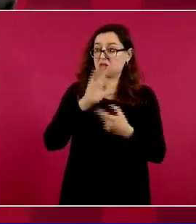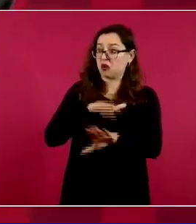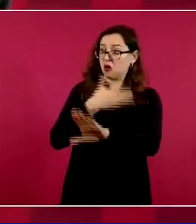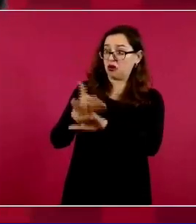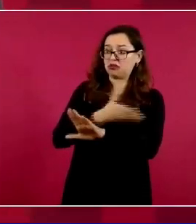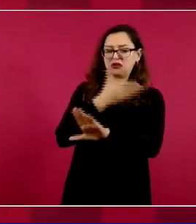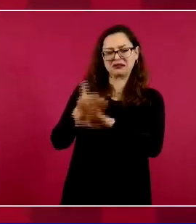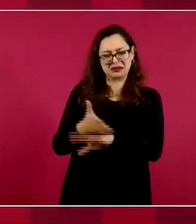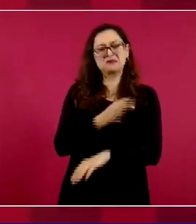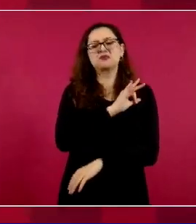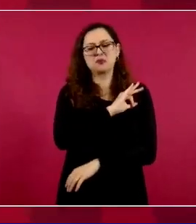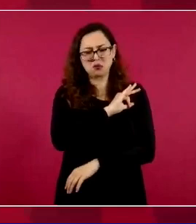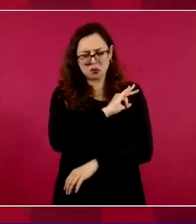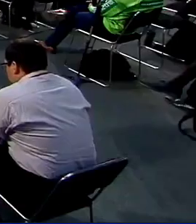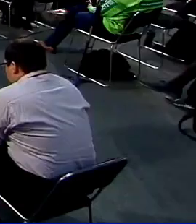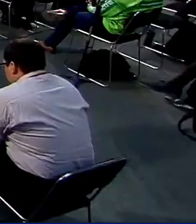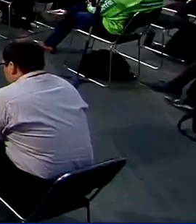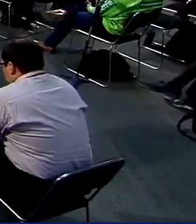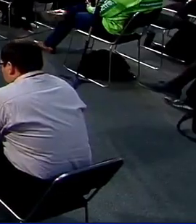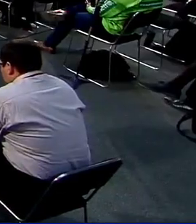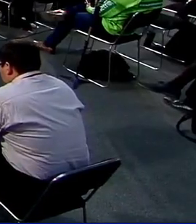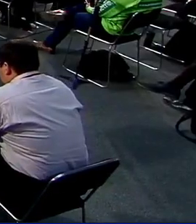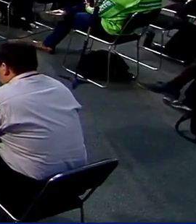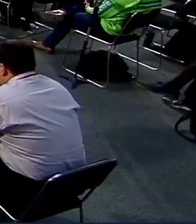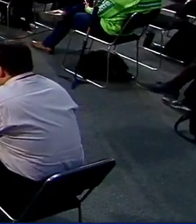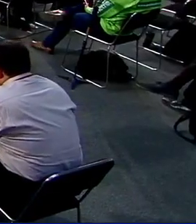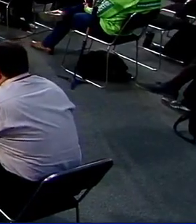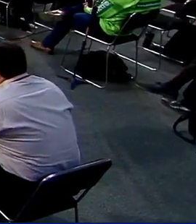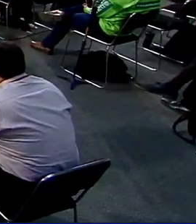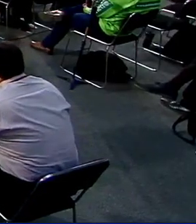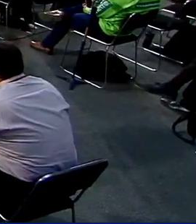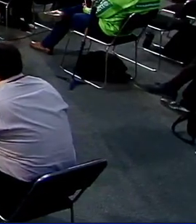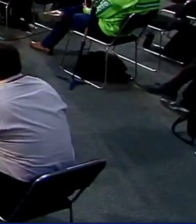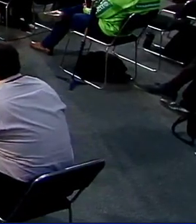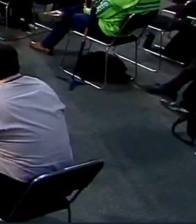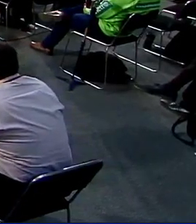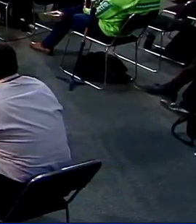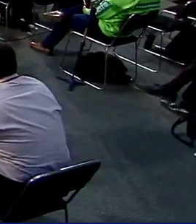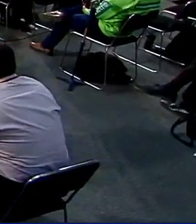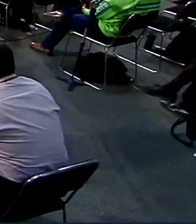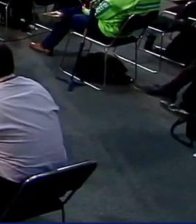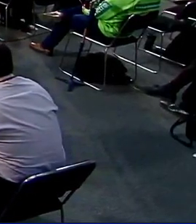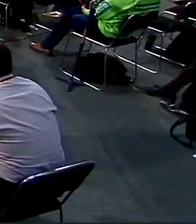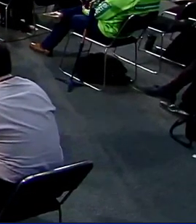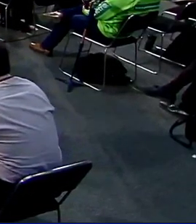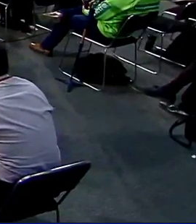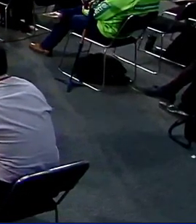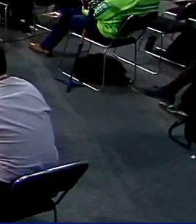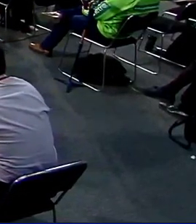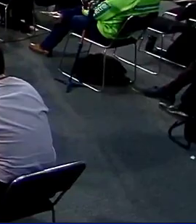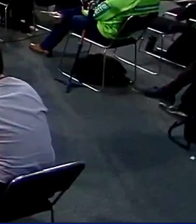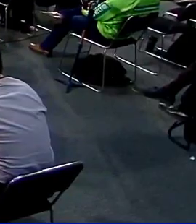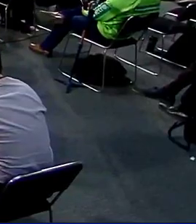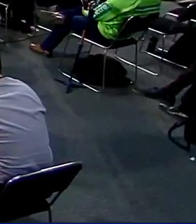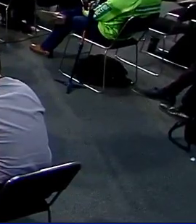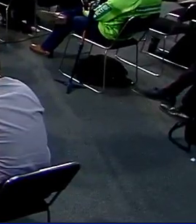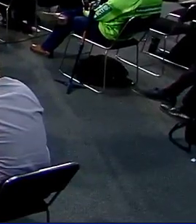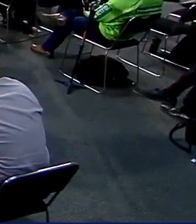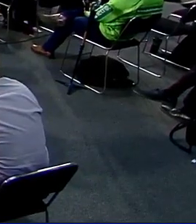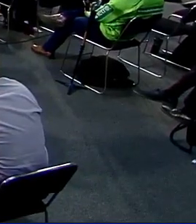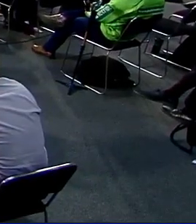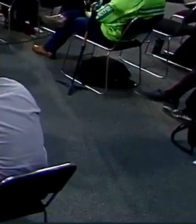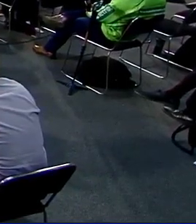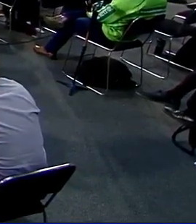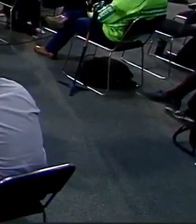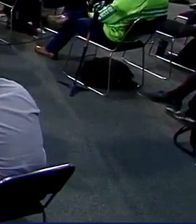que lo hagan y no pasa nada. personaje que ha tratado de